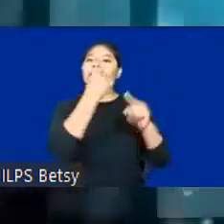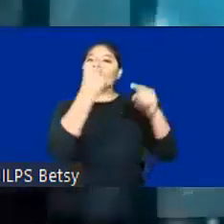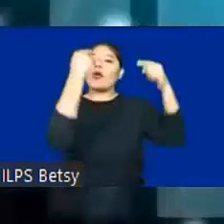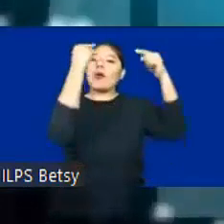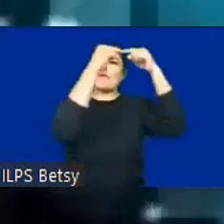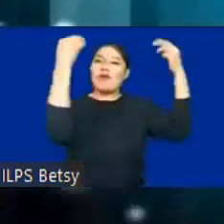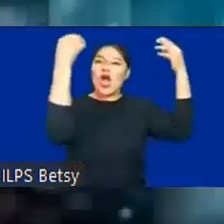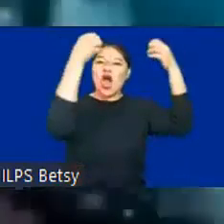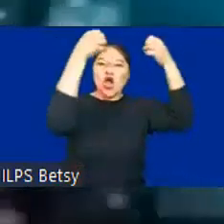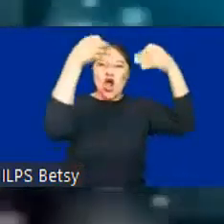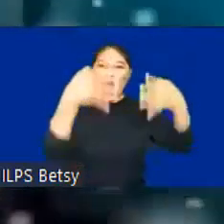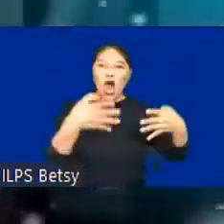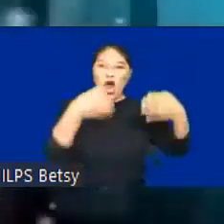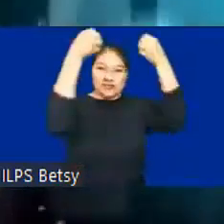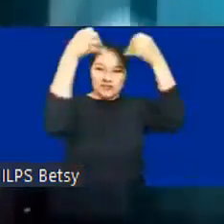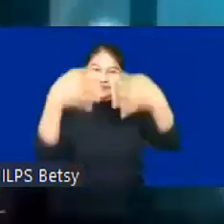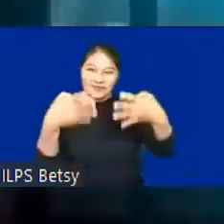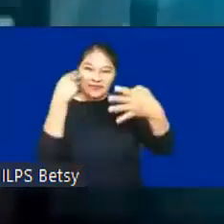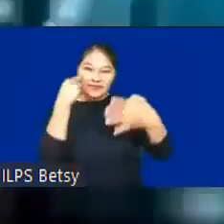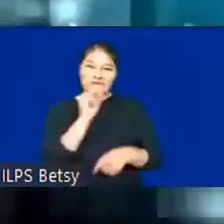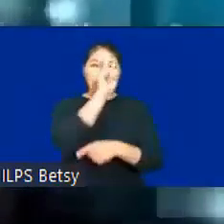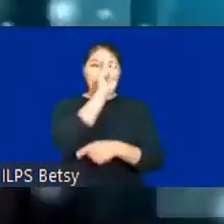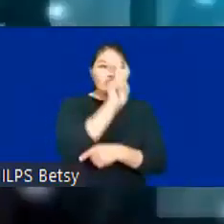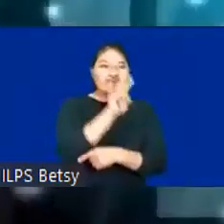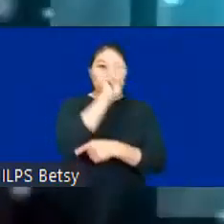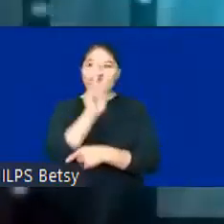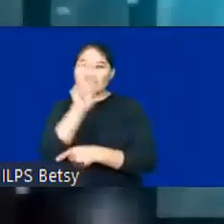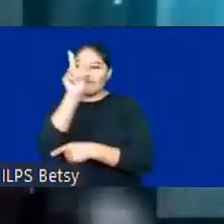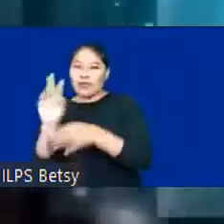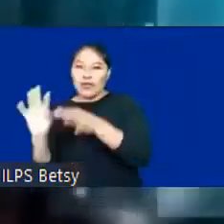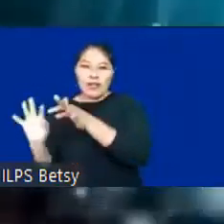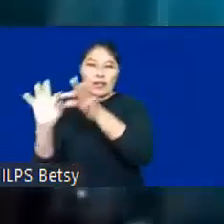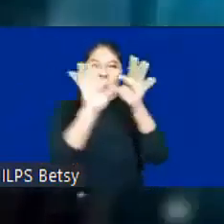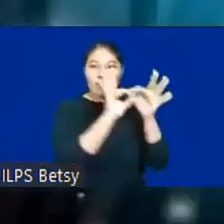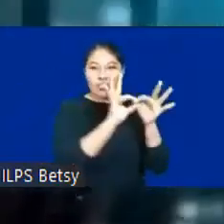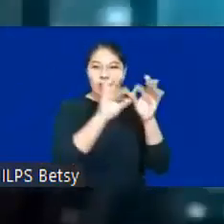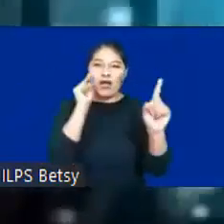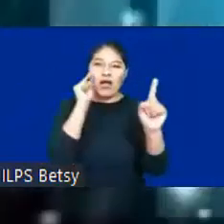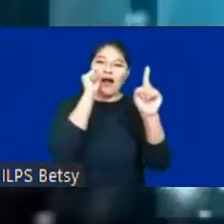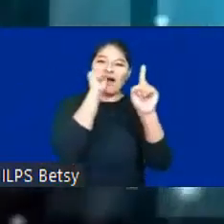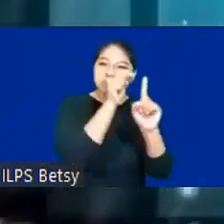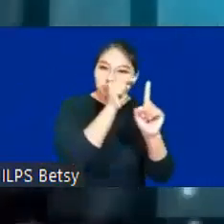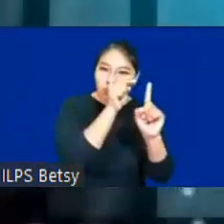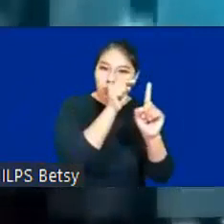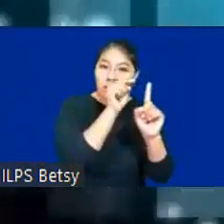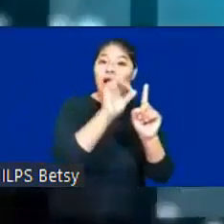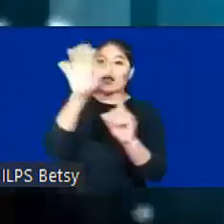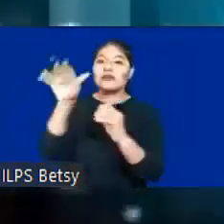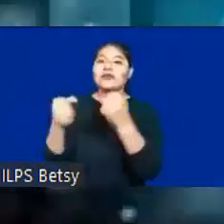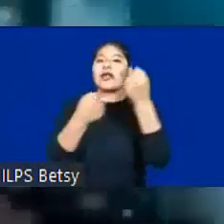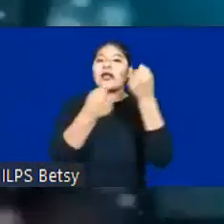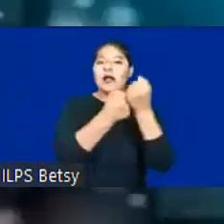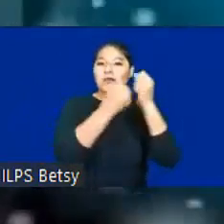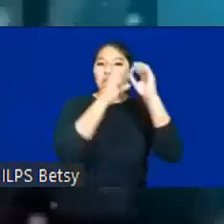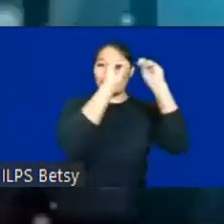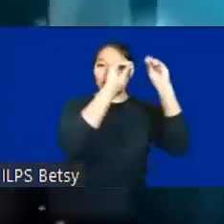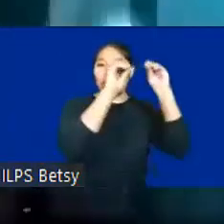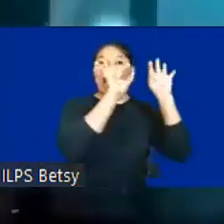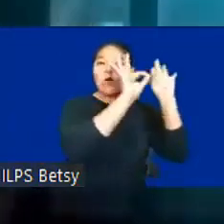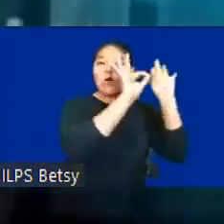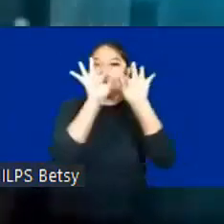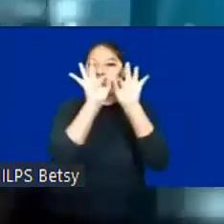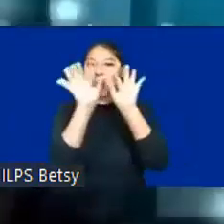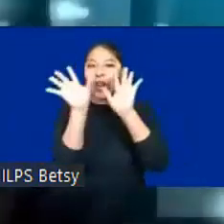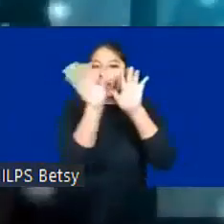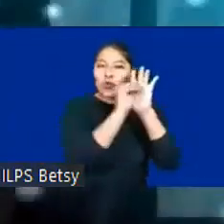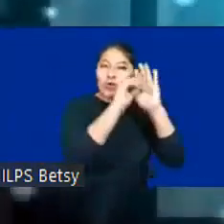enfoque estratégico, es decir, alinearlos a estos instrumentos, ¿no? A nivel de objetivo, de actividades. Otro componente importante es hacer